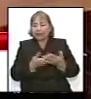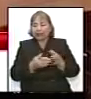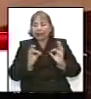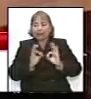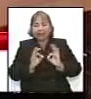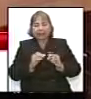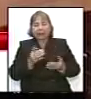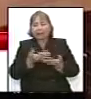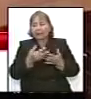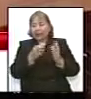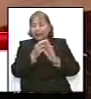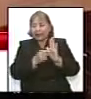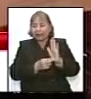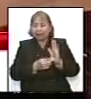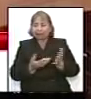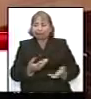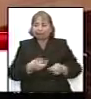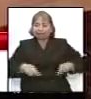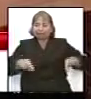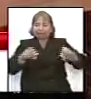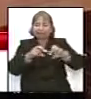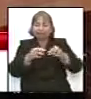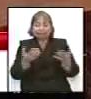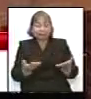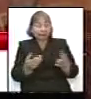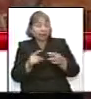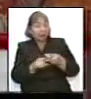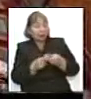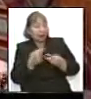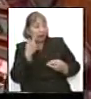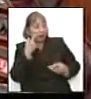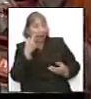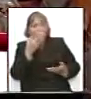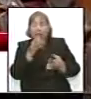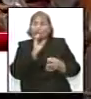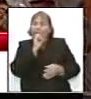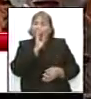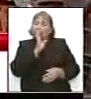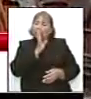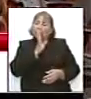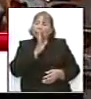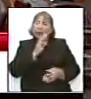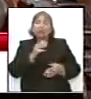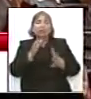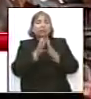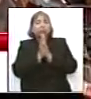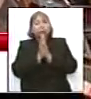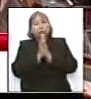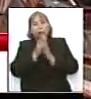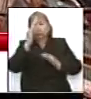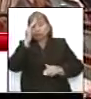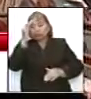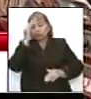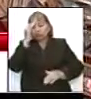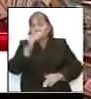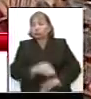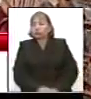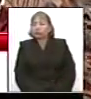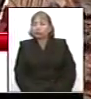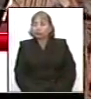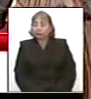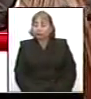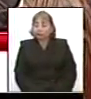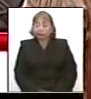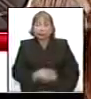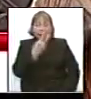vespertina del Pleno del Congreso. En este momento está dando cuenta el relator de las mociones de salud.